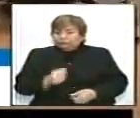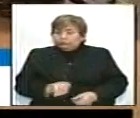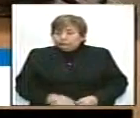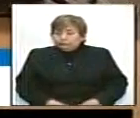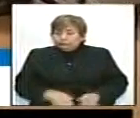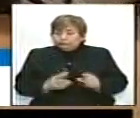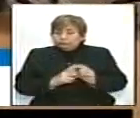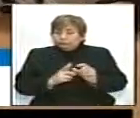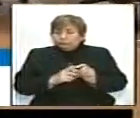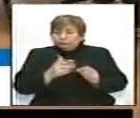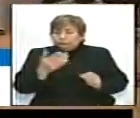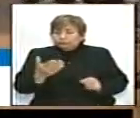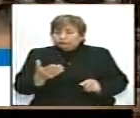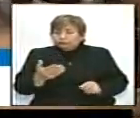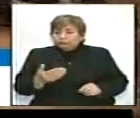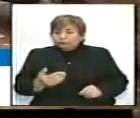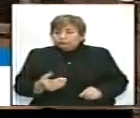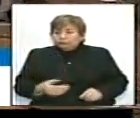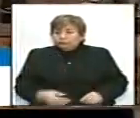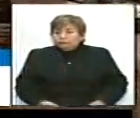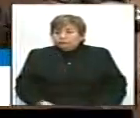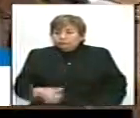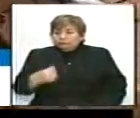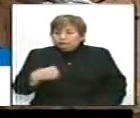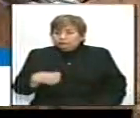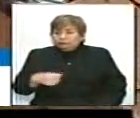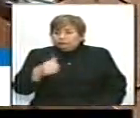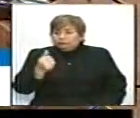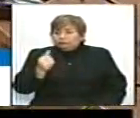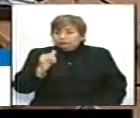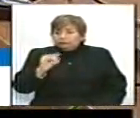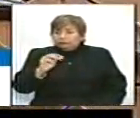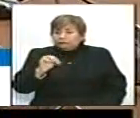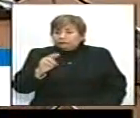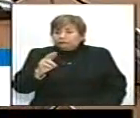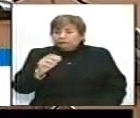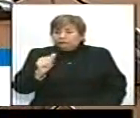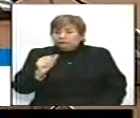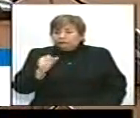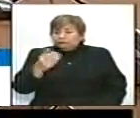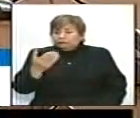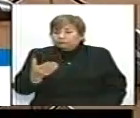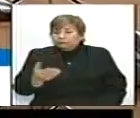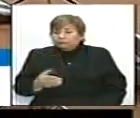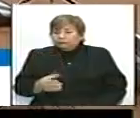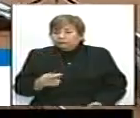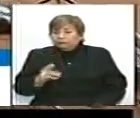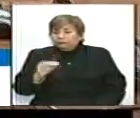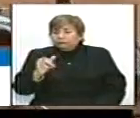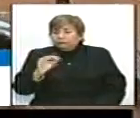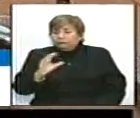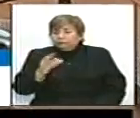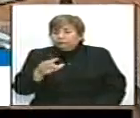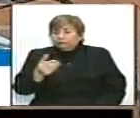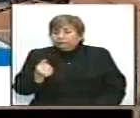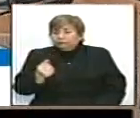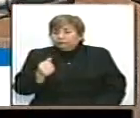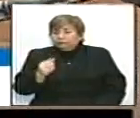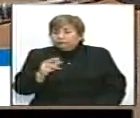la palabra al funcionario del gerente general municipal provincial de Aymaraes, lo vamos a ceder la palabra con cita Richard Arce para que de